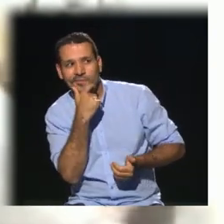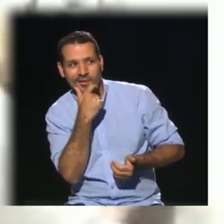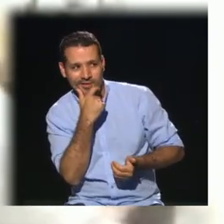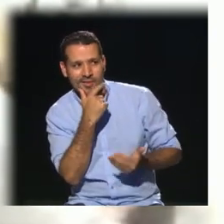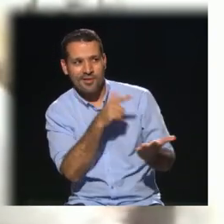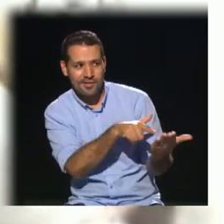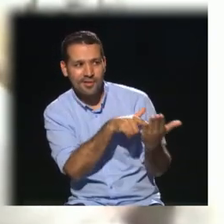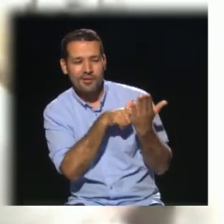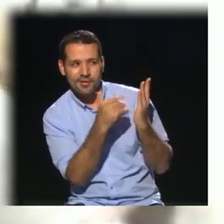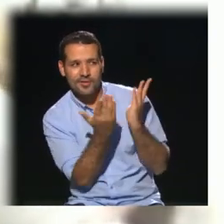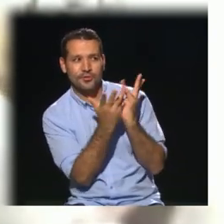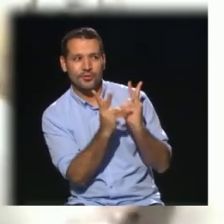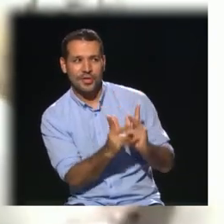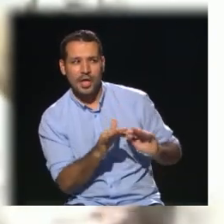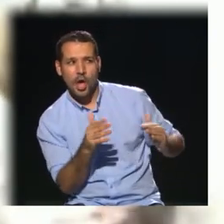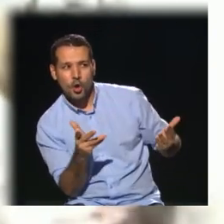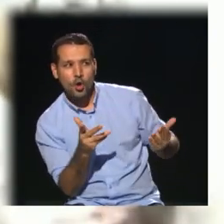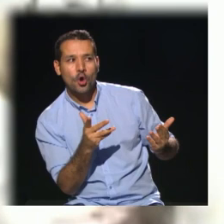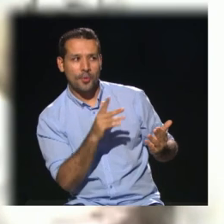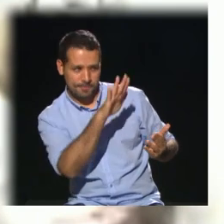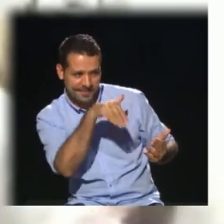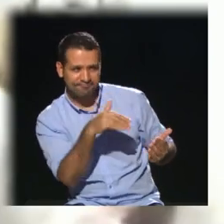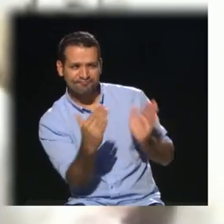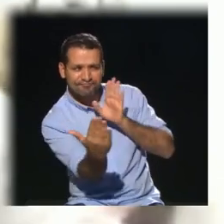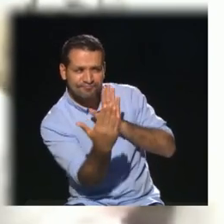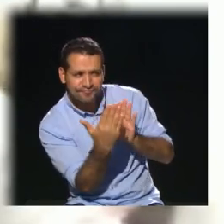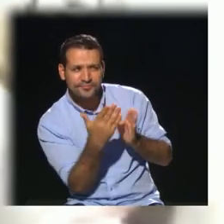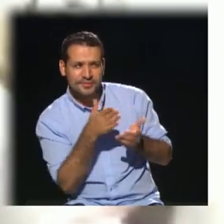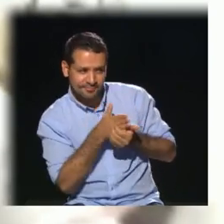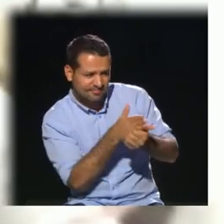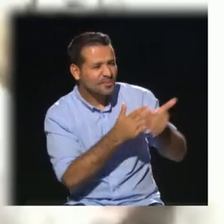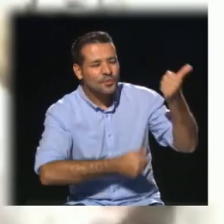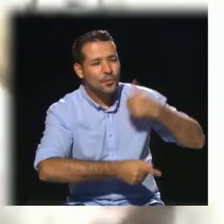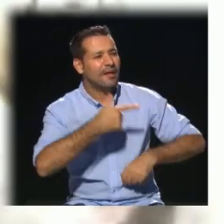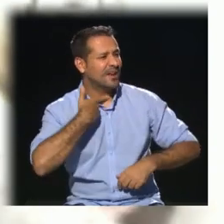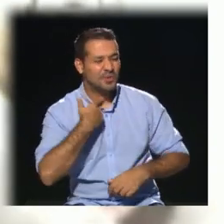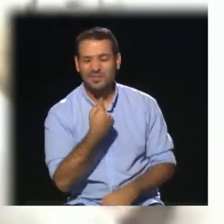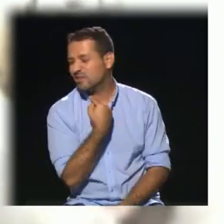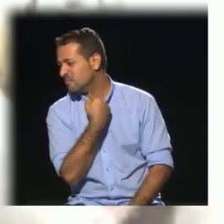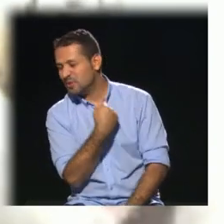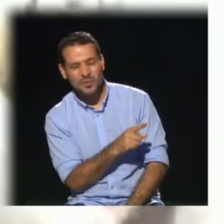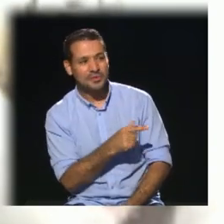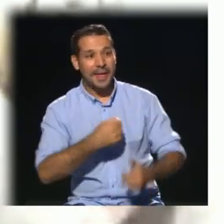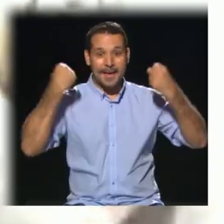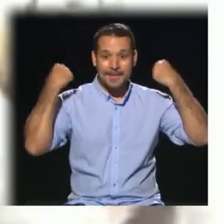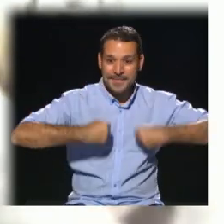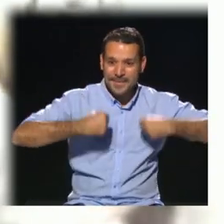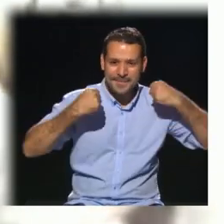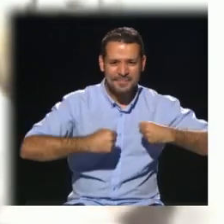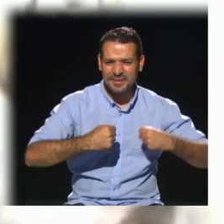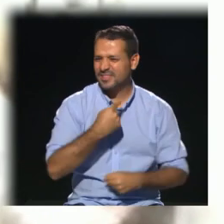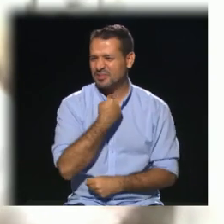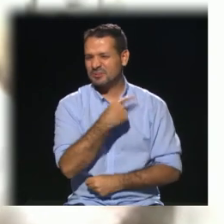los horizontes para que cada uno vaya encontrando quién es, qué le gusta, qué no le gusta, qué lo apasiona, qué